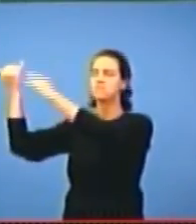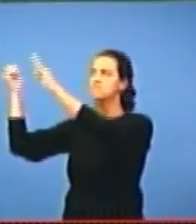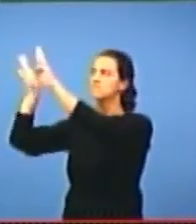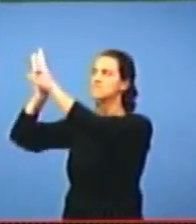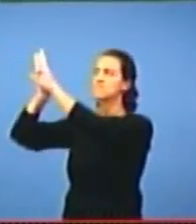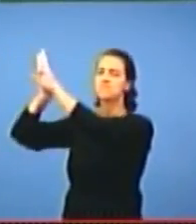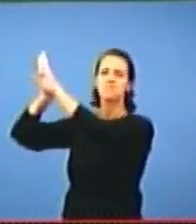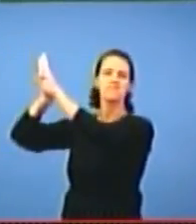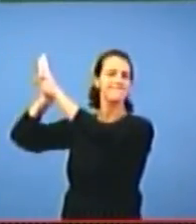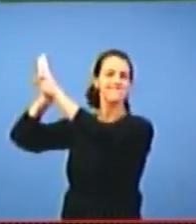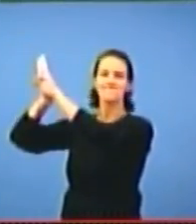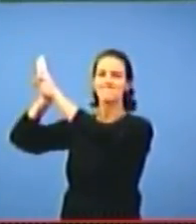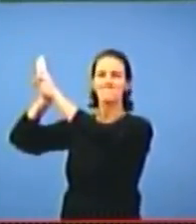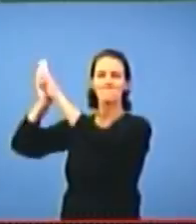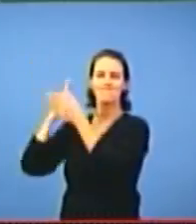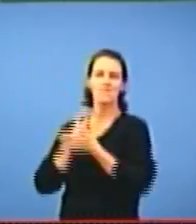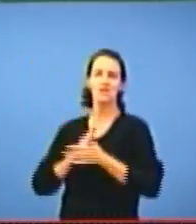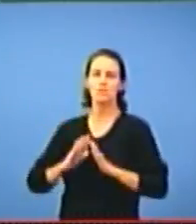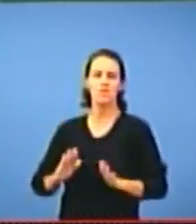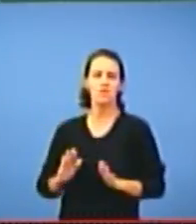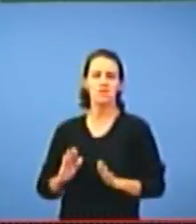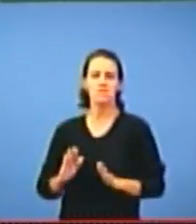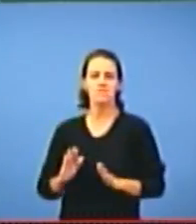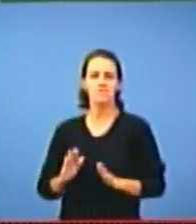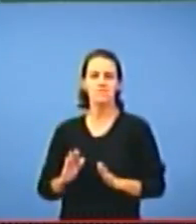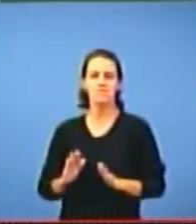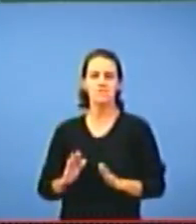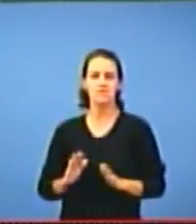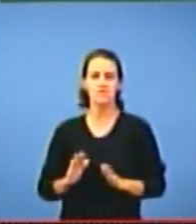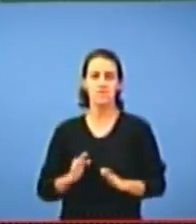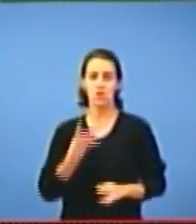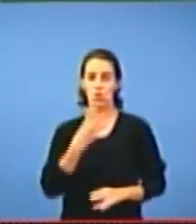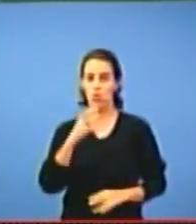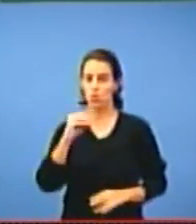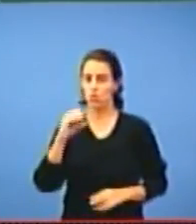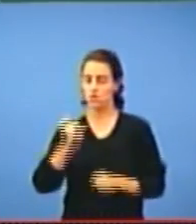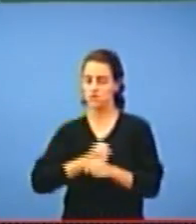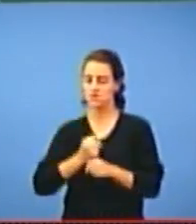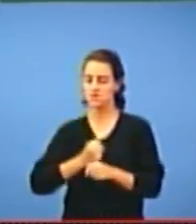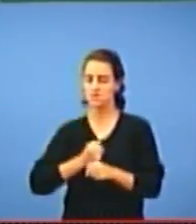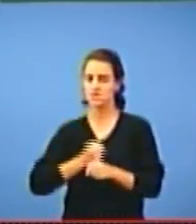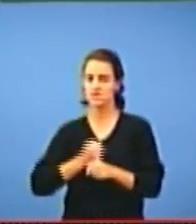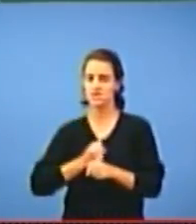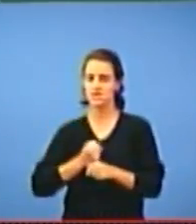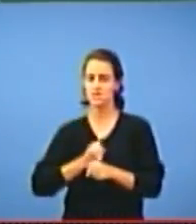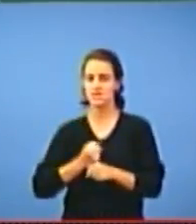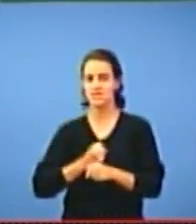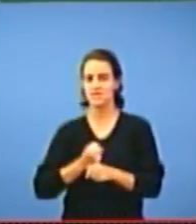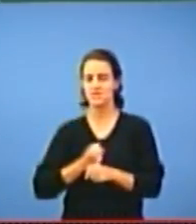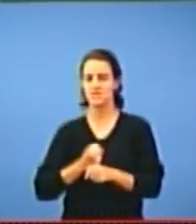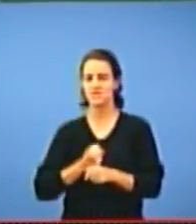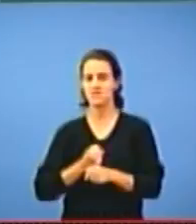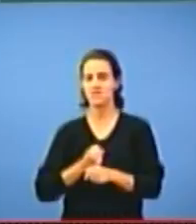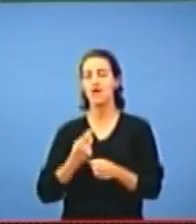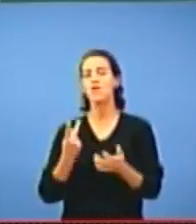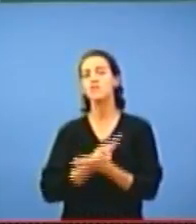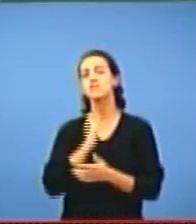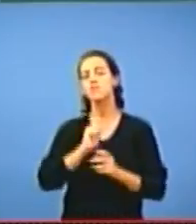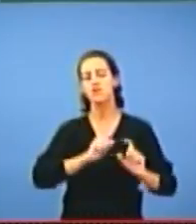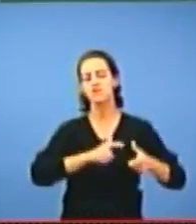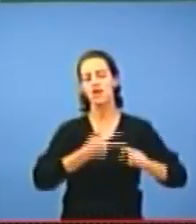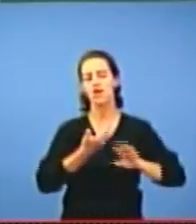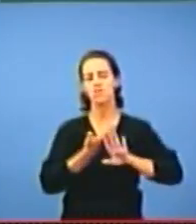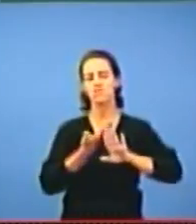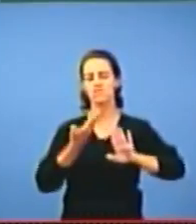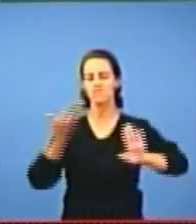hablaba? A un pueblo que no iba a dar valor a esto. ¿Para qué iba a hablar? Cuando Israel se olvidó de esto, él se apartó. Ahora yo